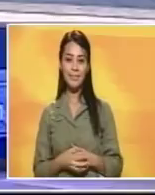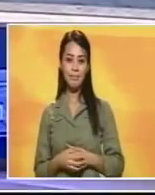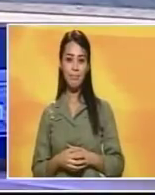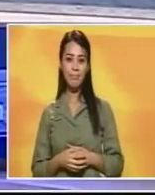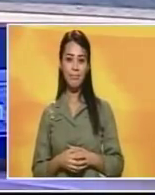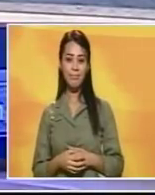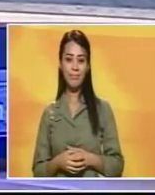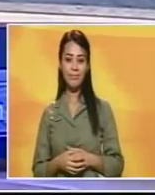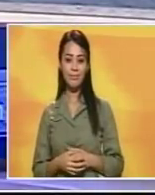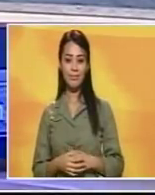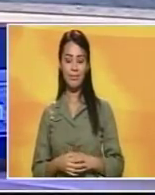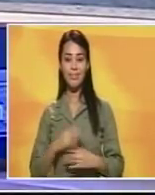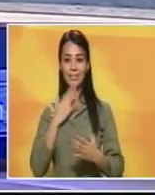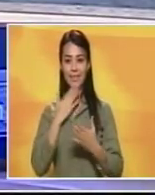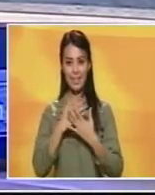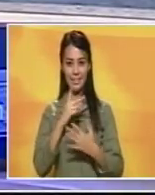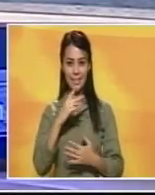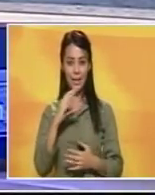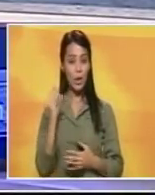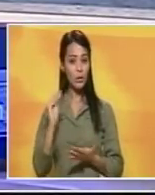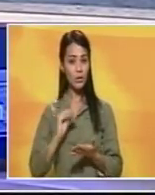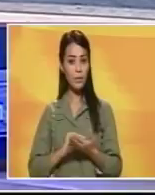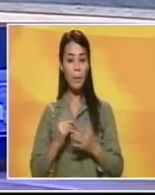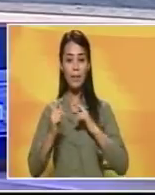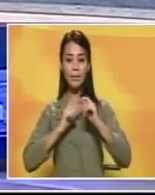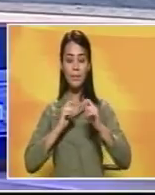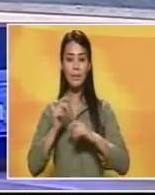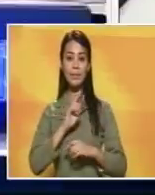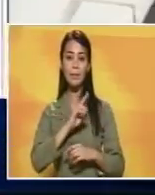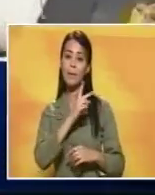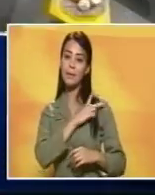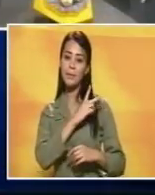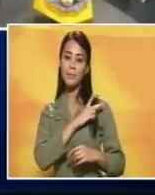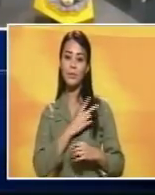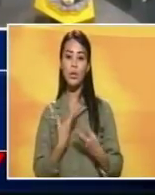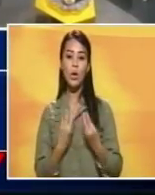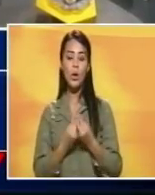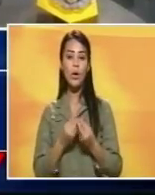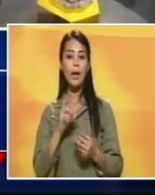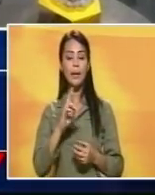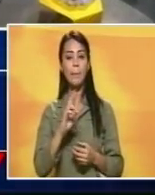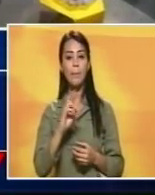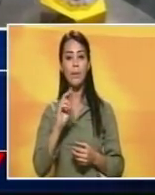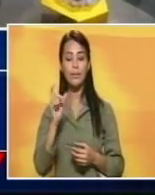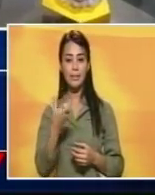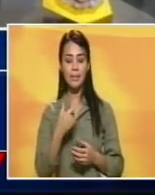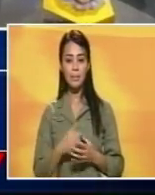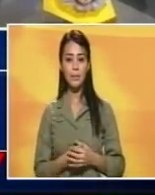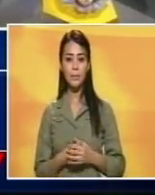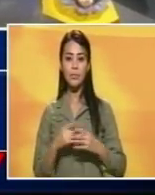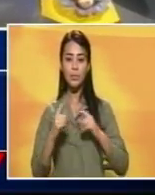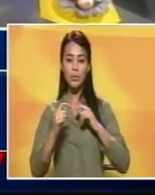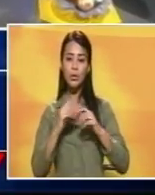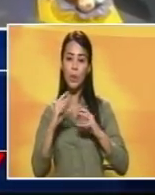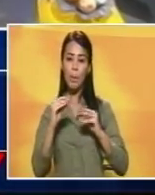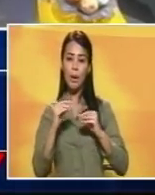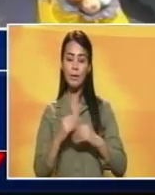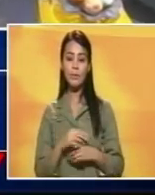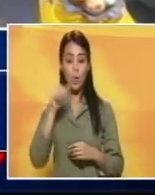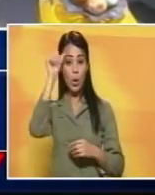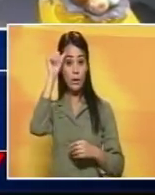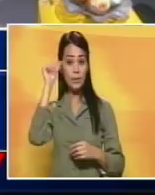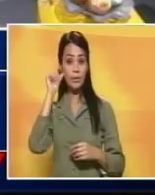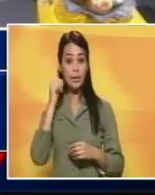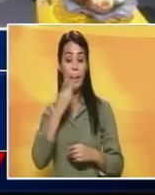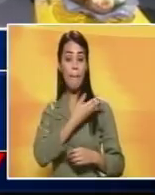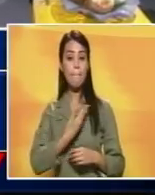Venevisión. Gracias, Karielis. Al regreso en Entrevista a Venevisión nos acompaña Ramón Guillermo Aveledo. Él estará conversando con Endrina Yepes. Recordemos